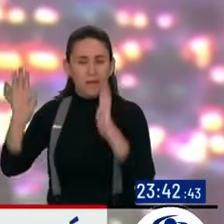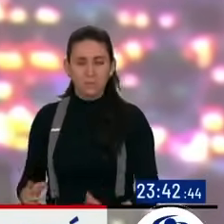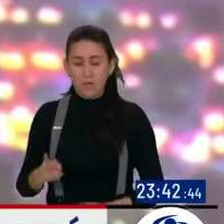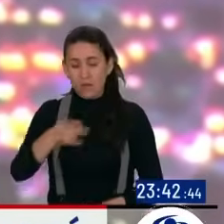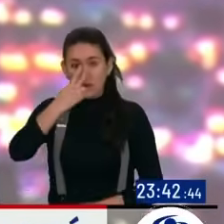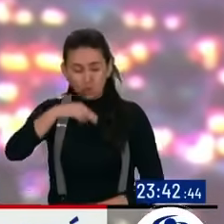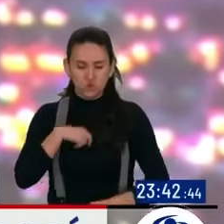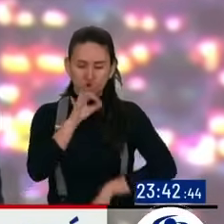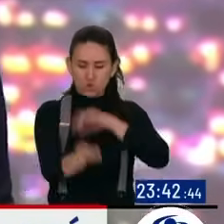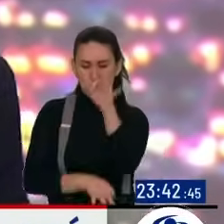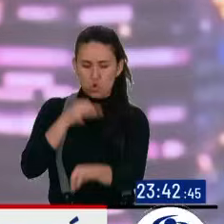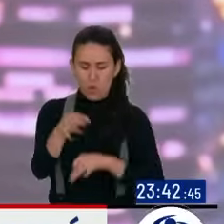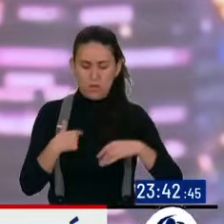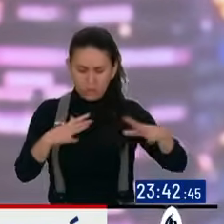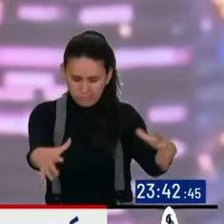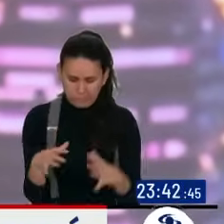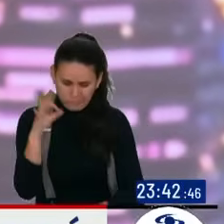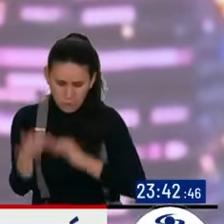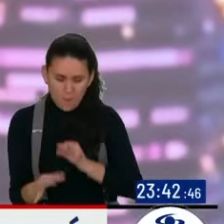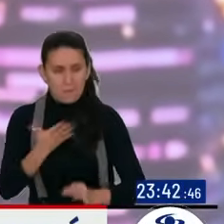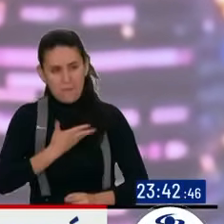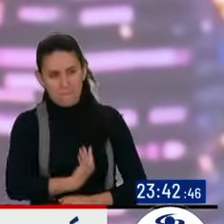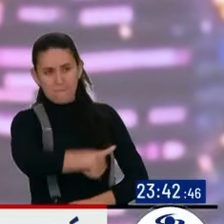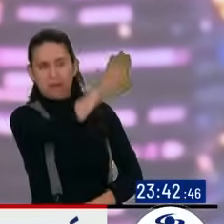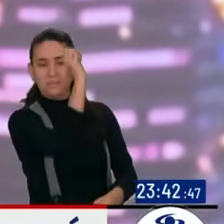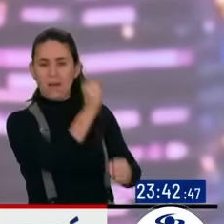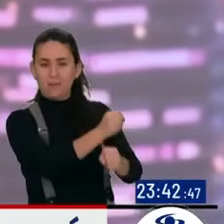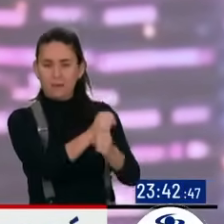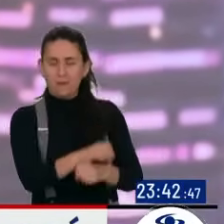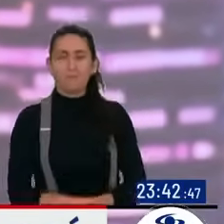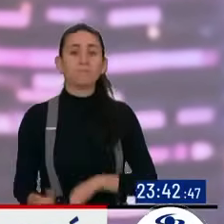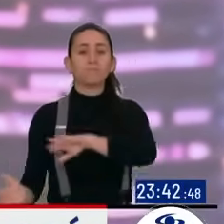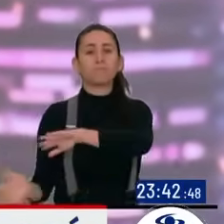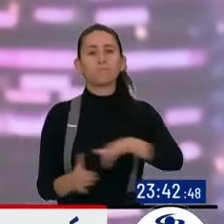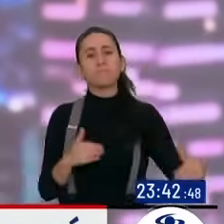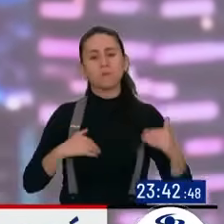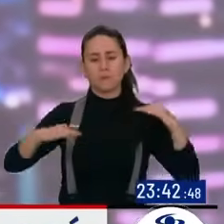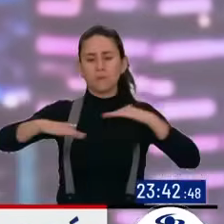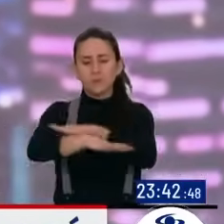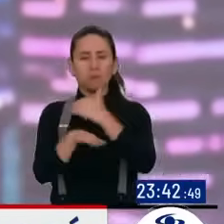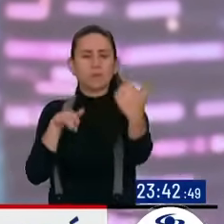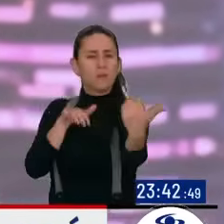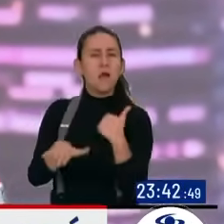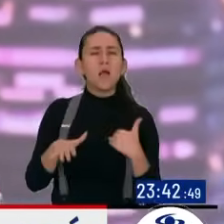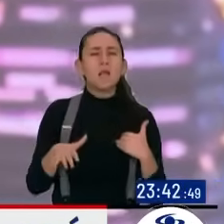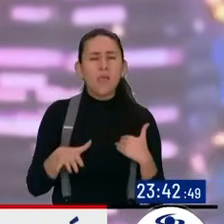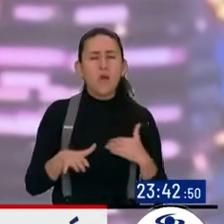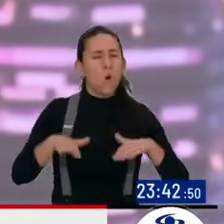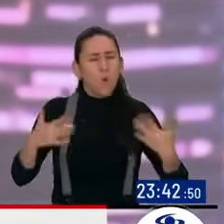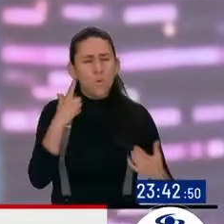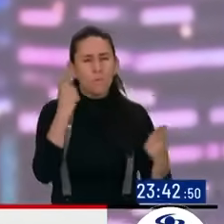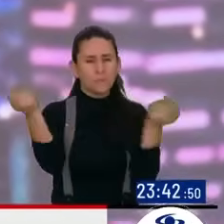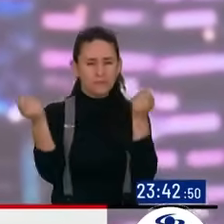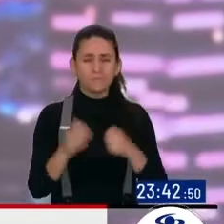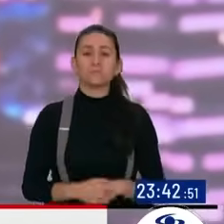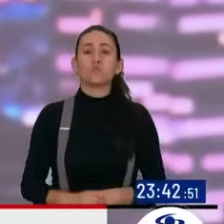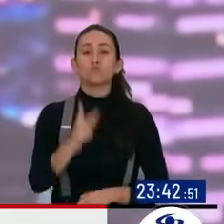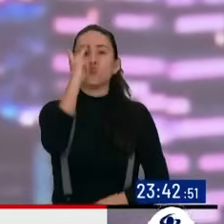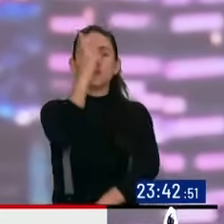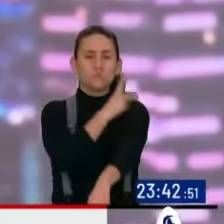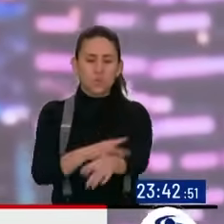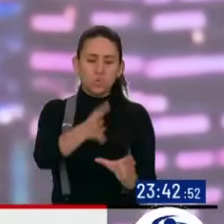voy a cuidar como yo cuido a los míos. El general Vargas sobre el mal estado de las vías. La propuesta de gobierno, 2 millones de